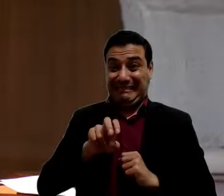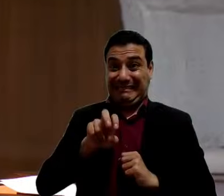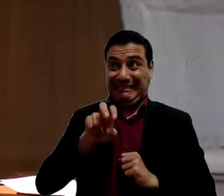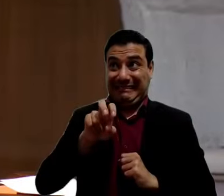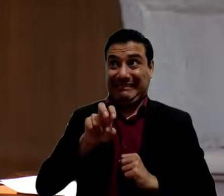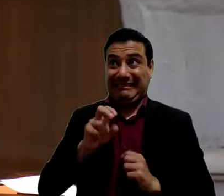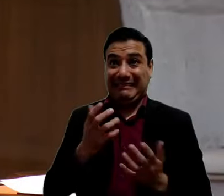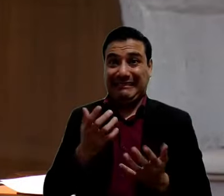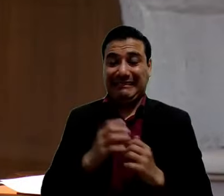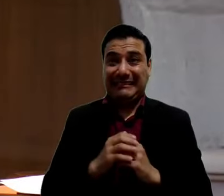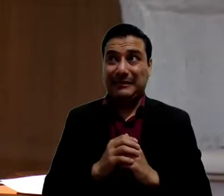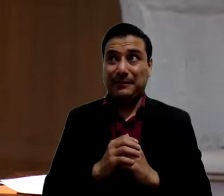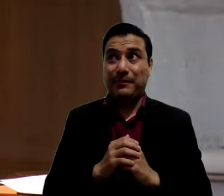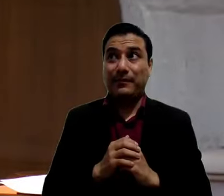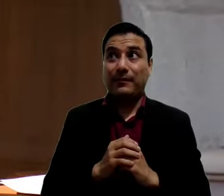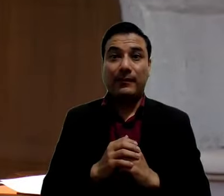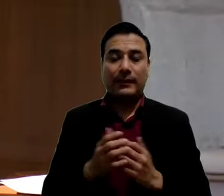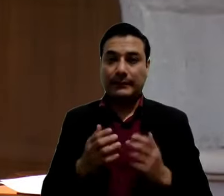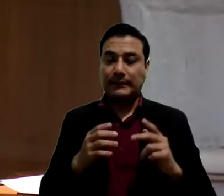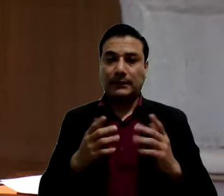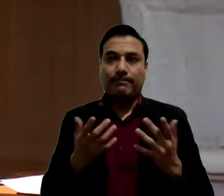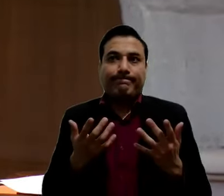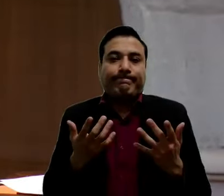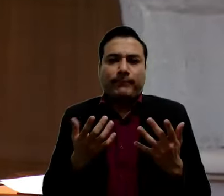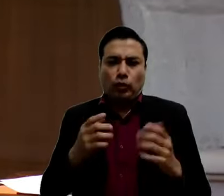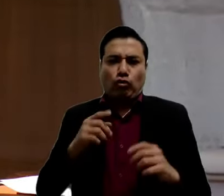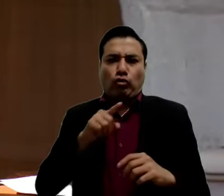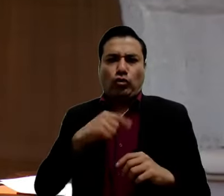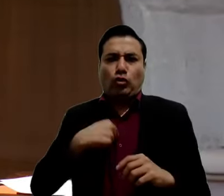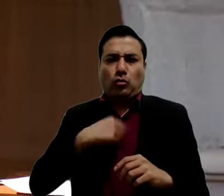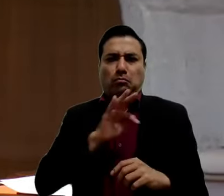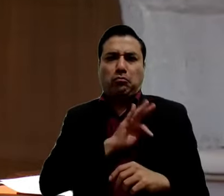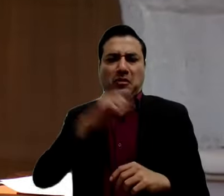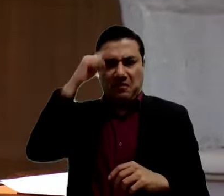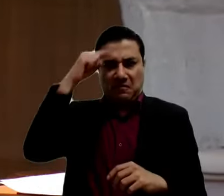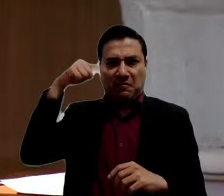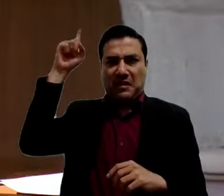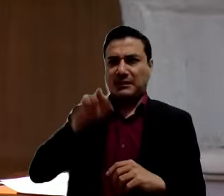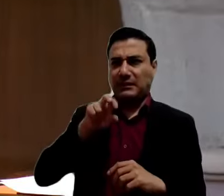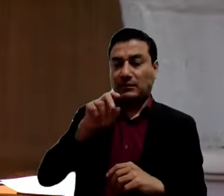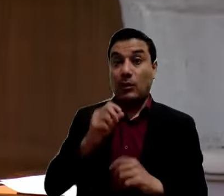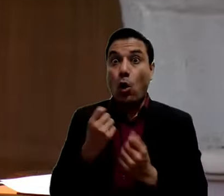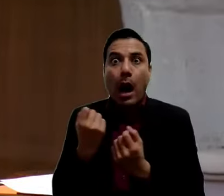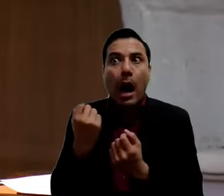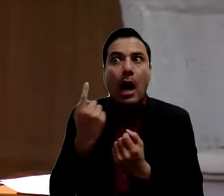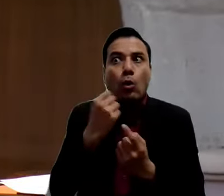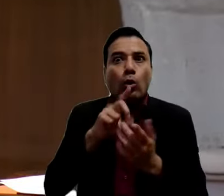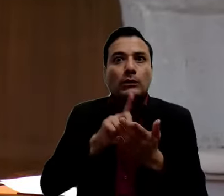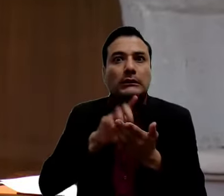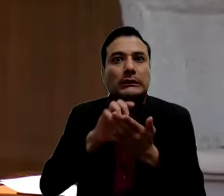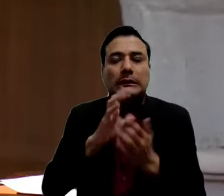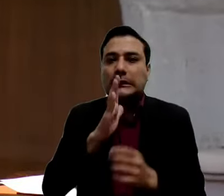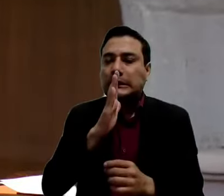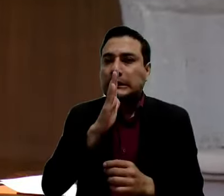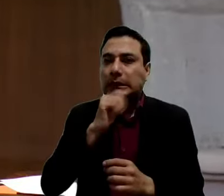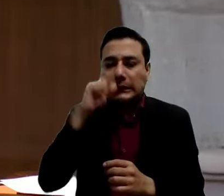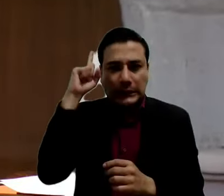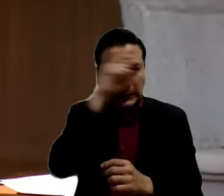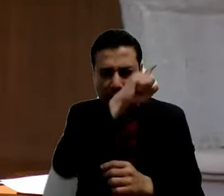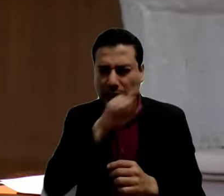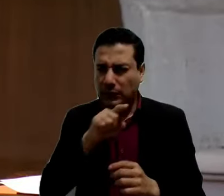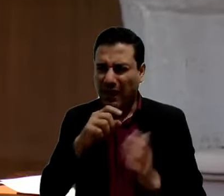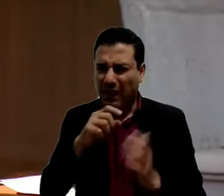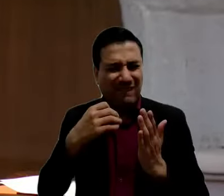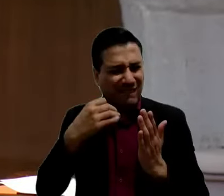mayoría de las personas subimos en unos segundos para ellos requiere un esfuerzo sobrehumano qué insensibilidad